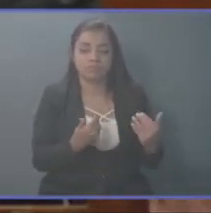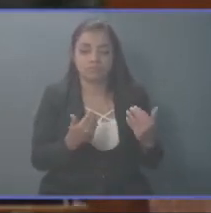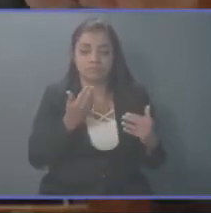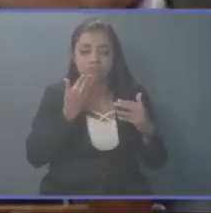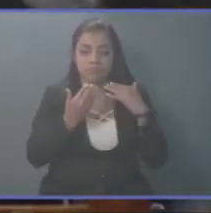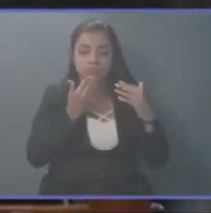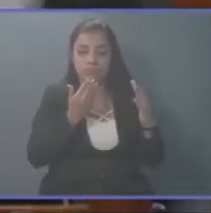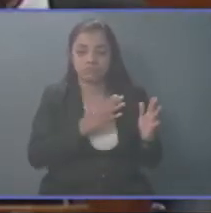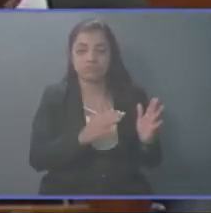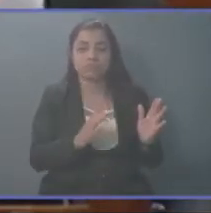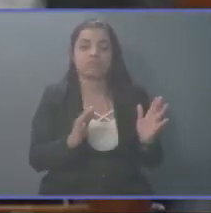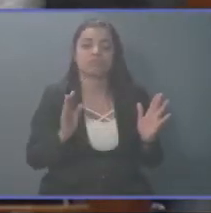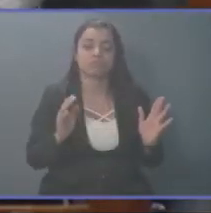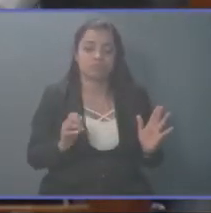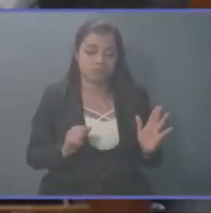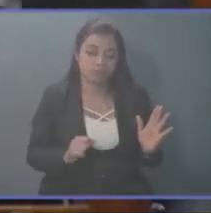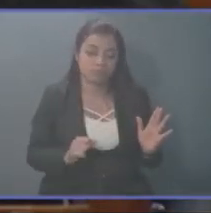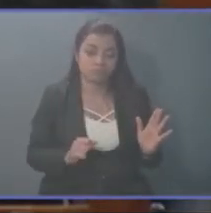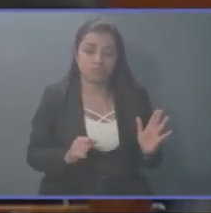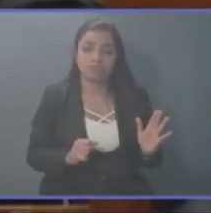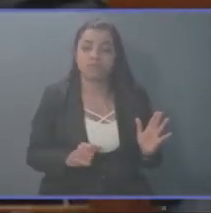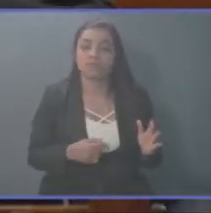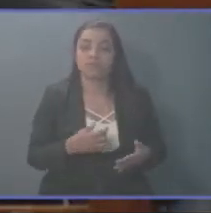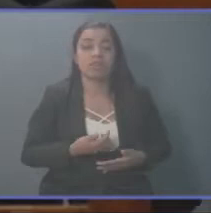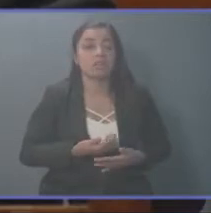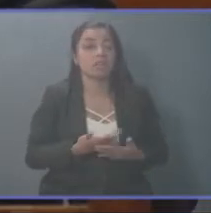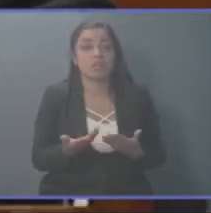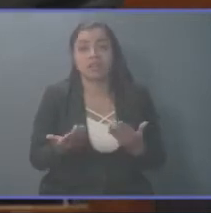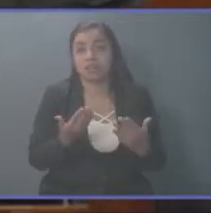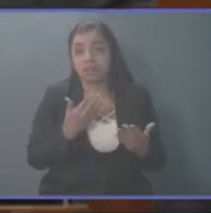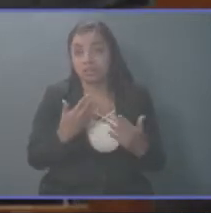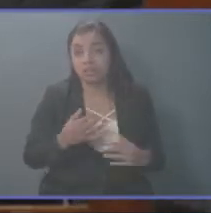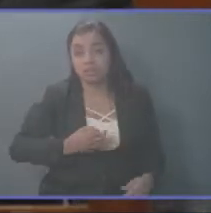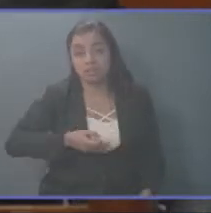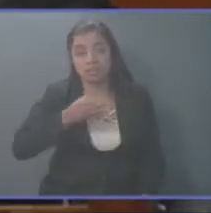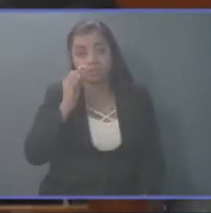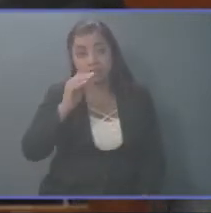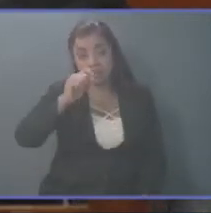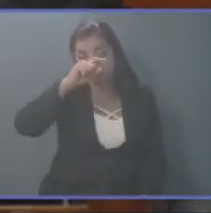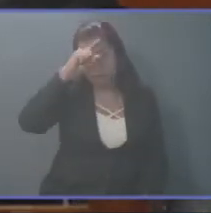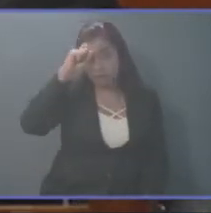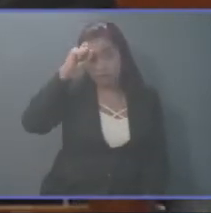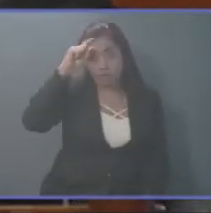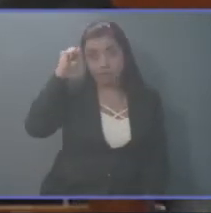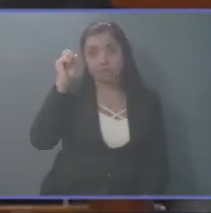explicaciones y sin brindarles ninguna prestación laboral.